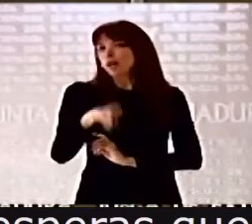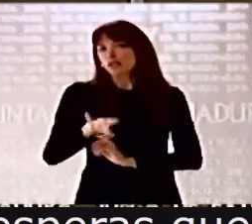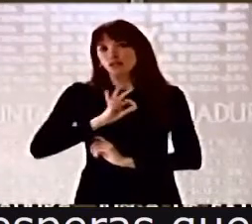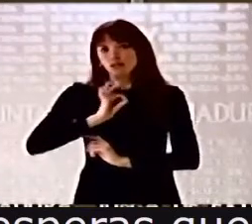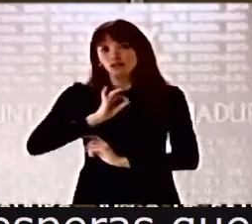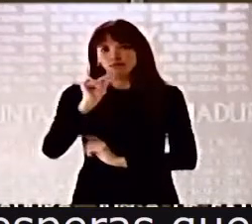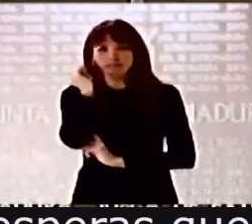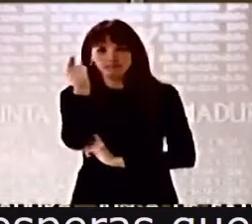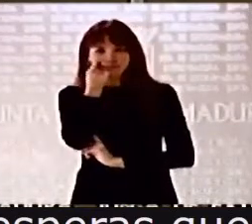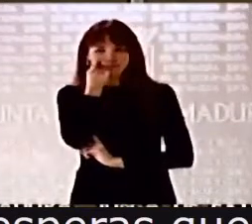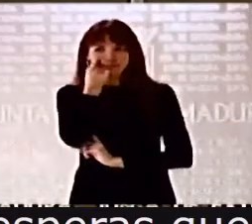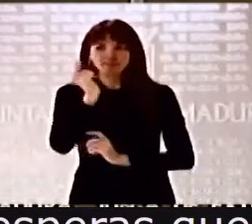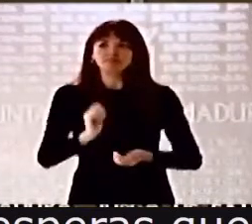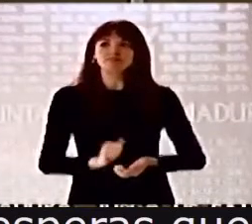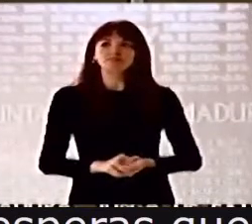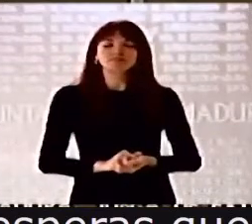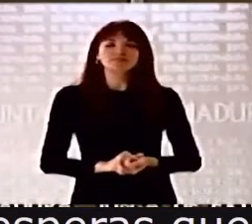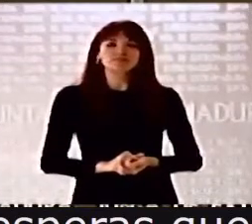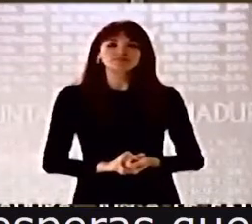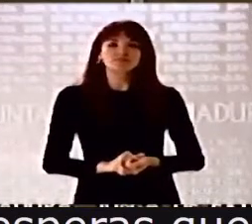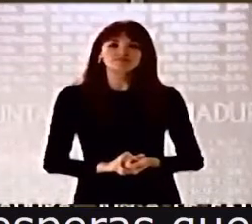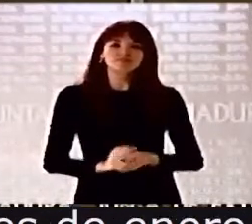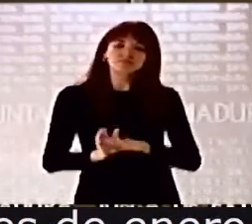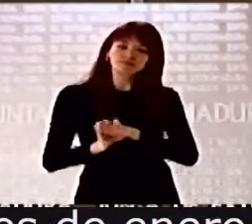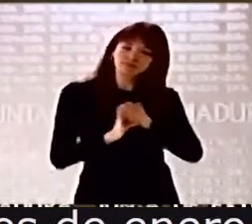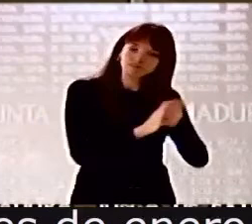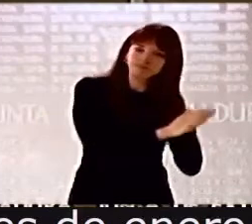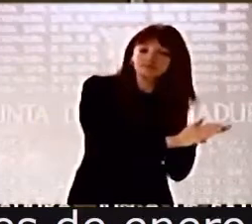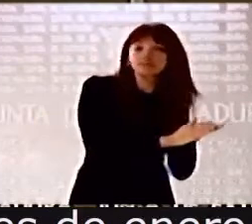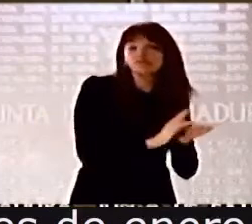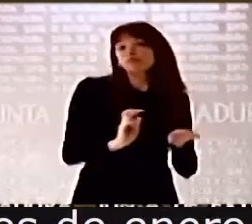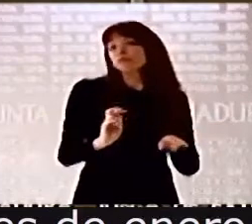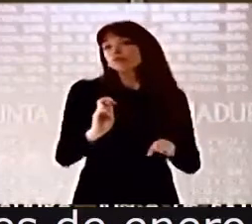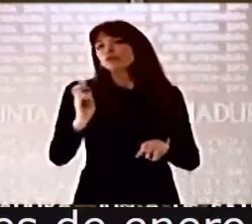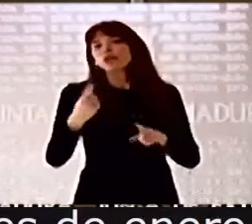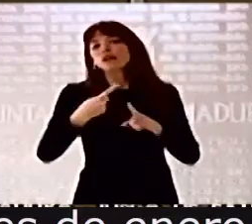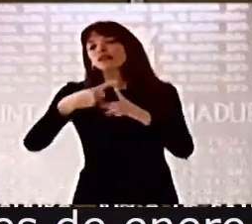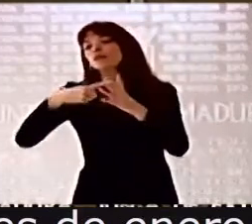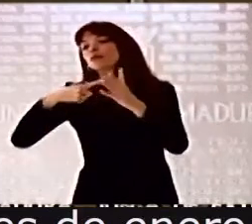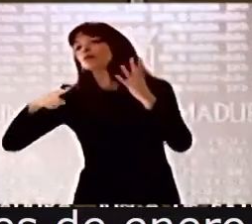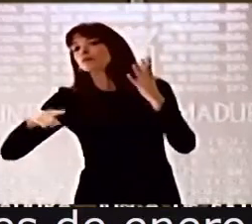¿no? Y luego están las pequeñas cosas de la política que son las más grandes.